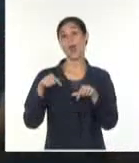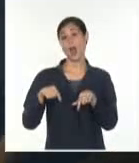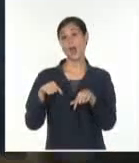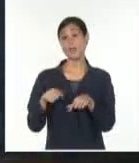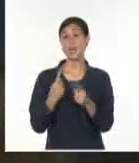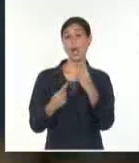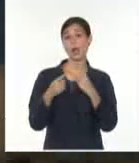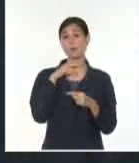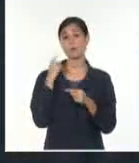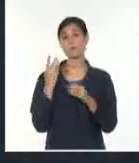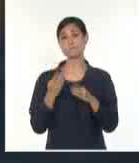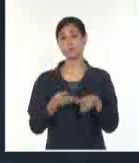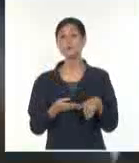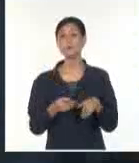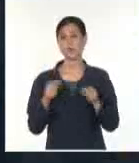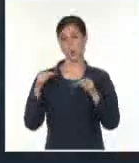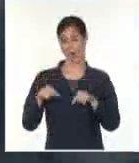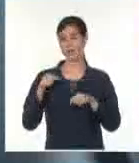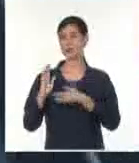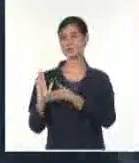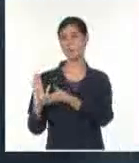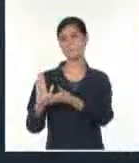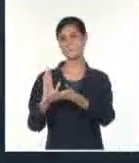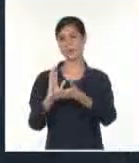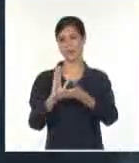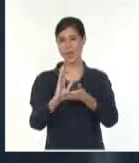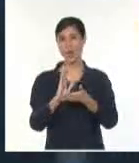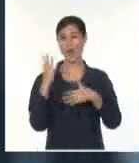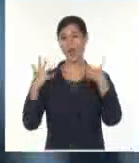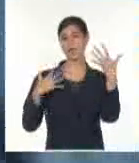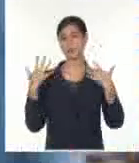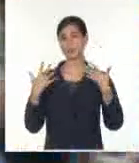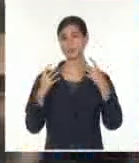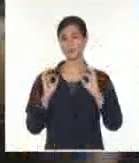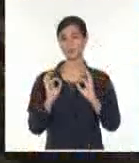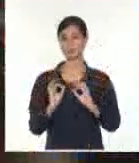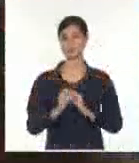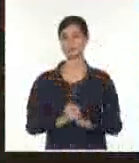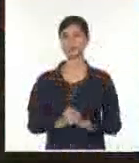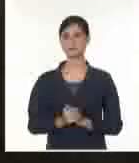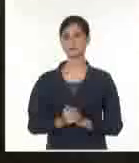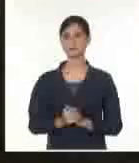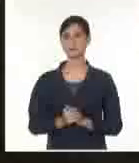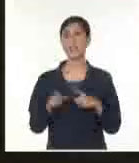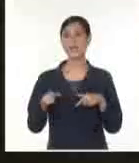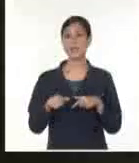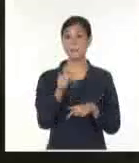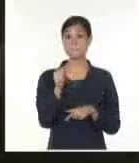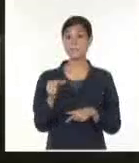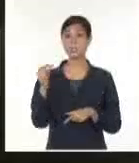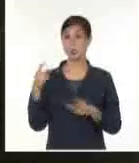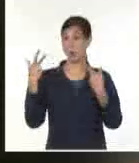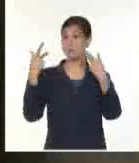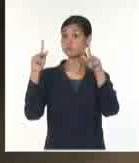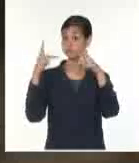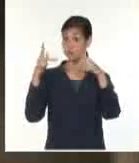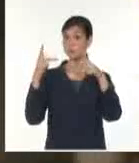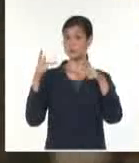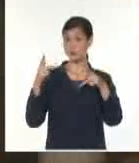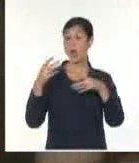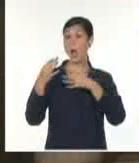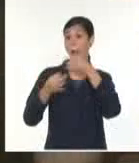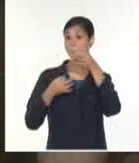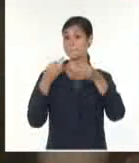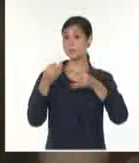este acto nacional que marca la efemérides del historiador cubano varios exponentes profesionales e instituciones